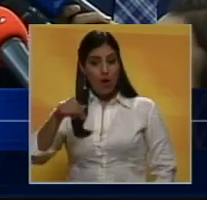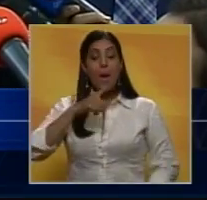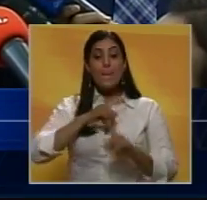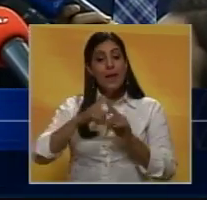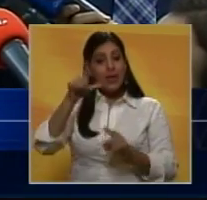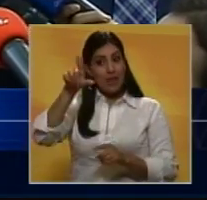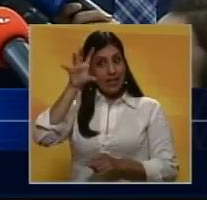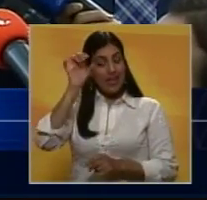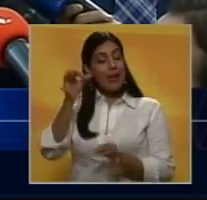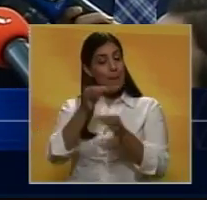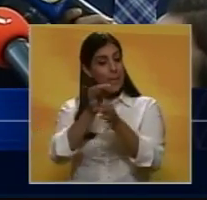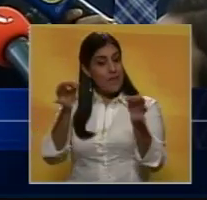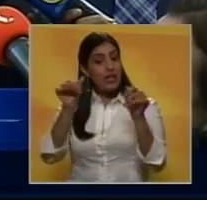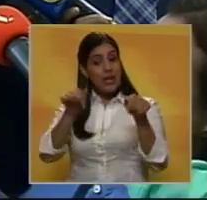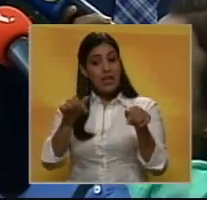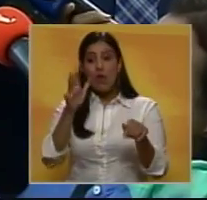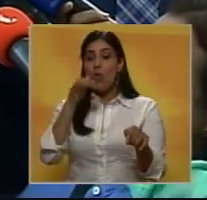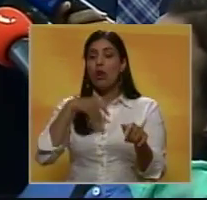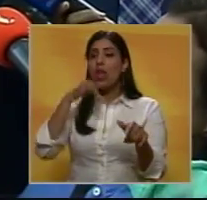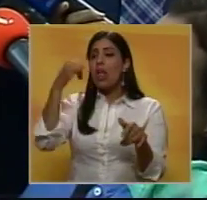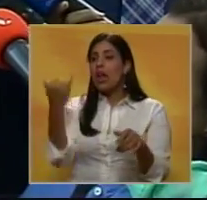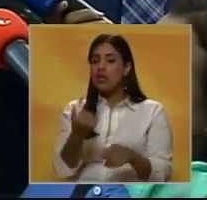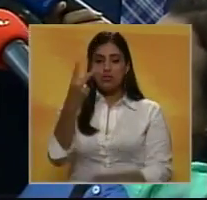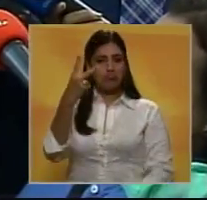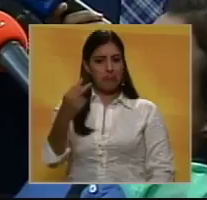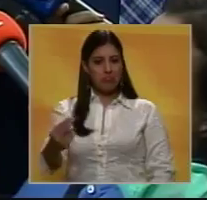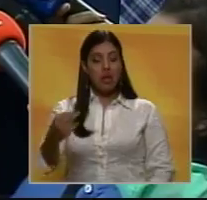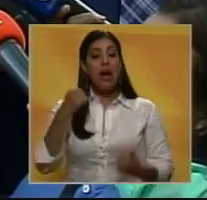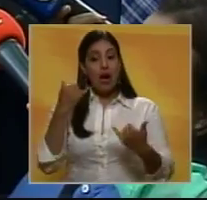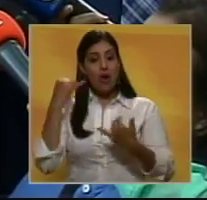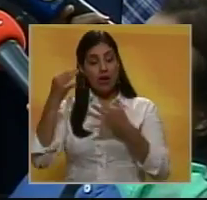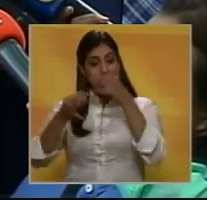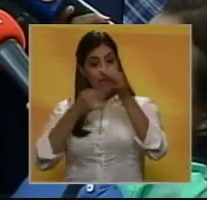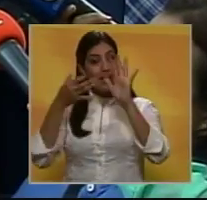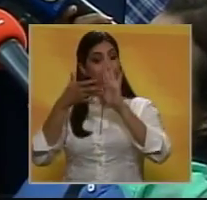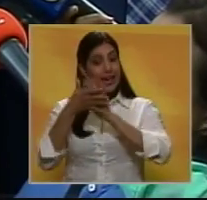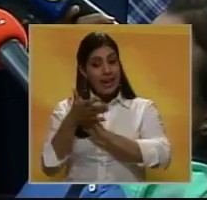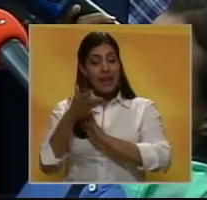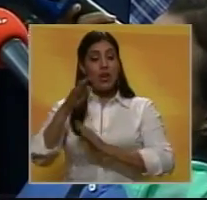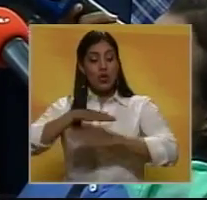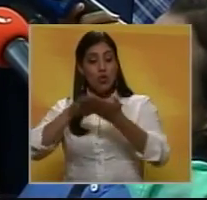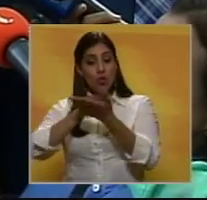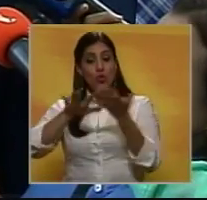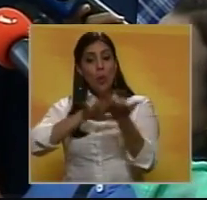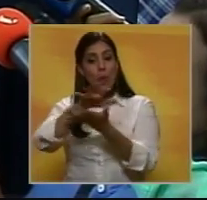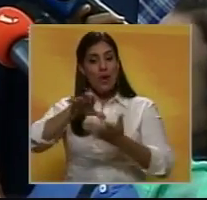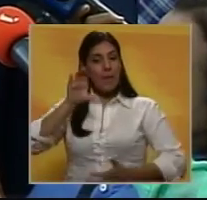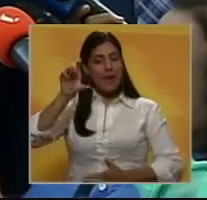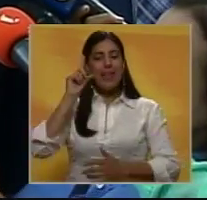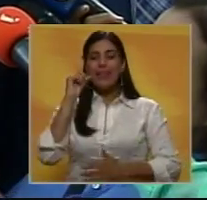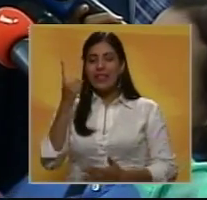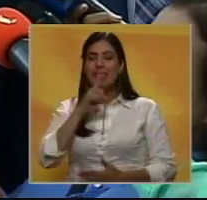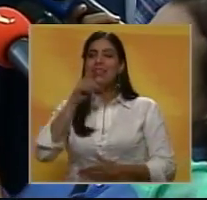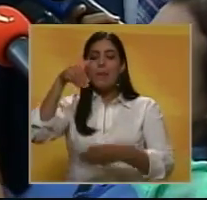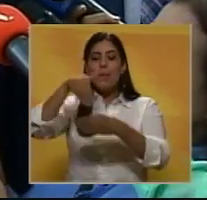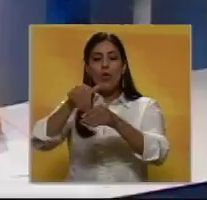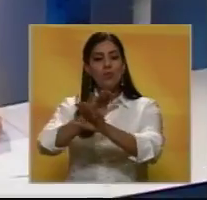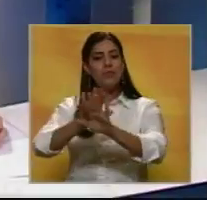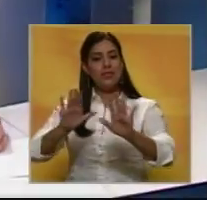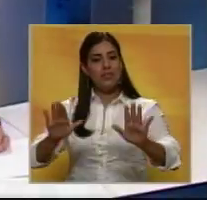pero que entiendan perfectamente que aquí nadie se va a rendir. Guanipa insistió en que la solución a la crisis del país es